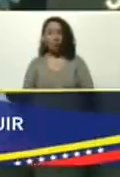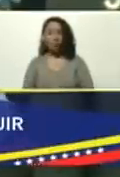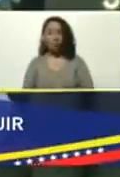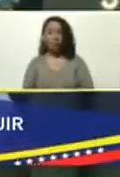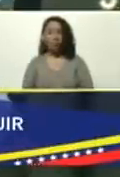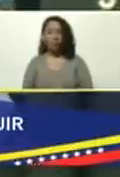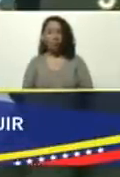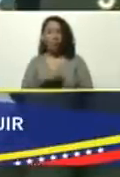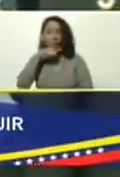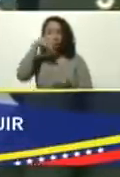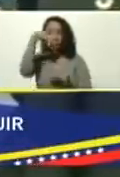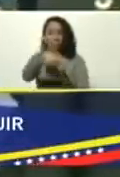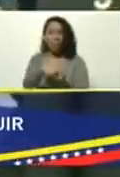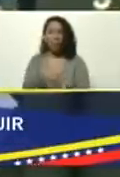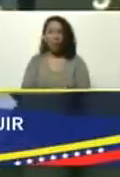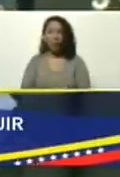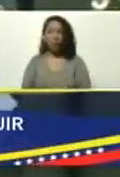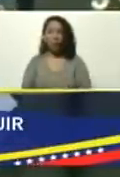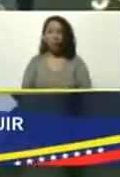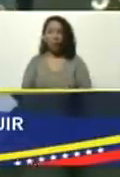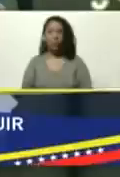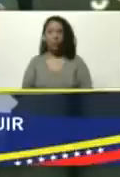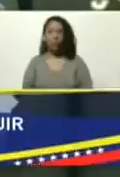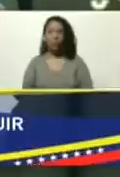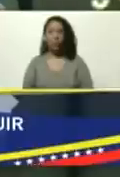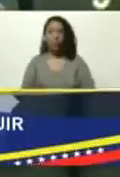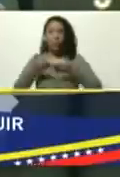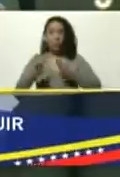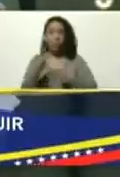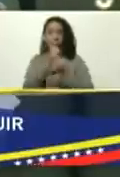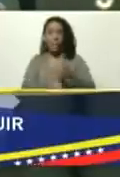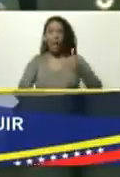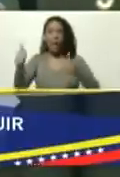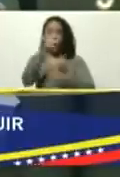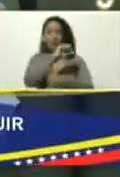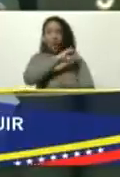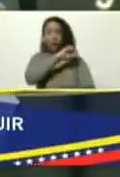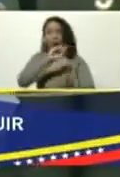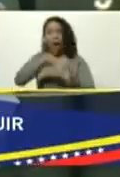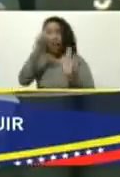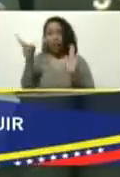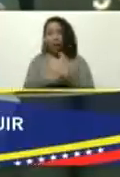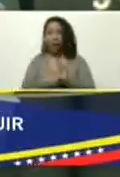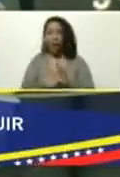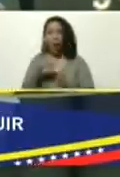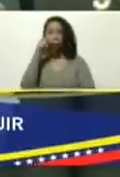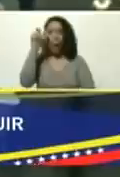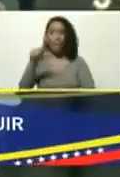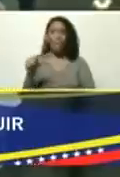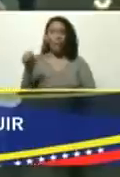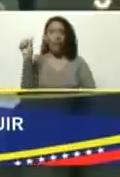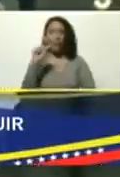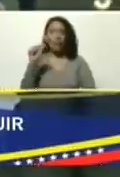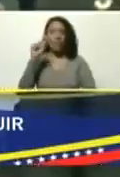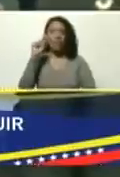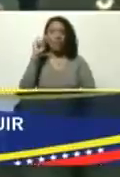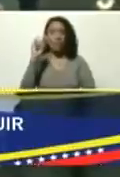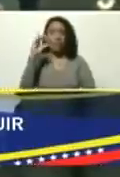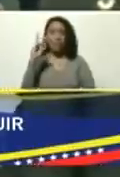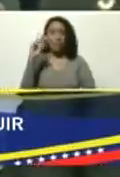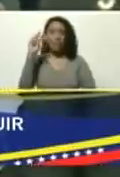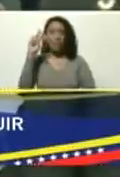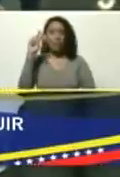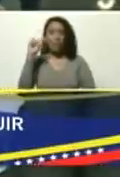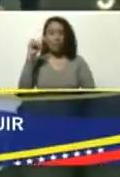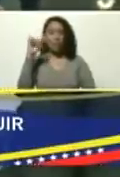El nombramiento del recién ascendido mayor general Sidney Ramón Lázaro Partidas en la